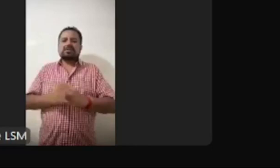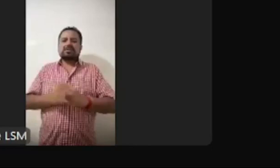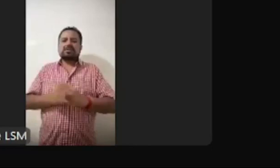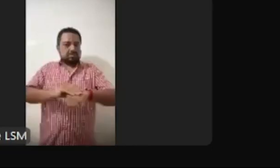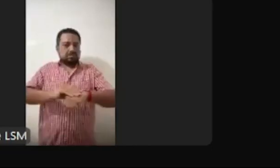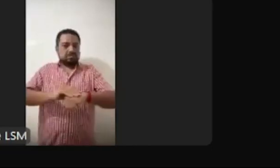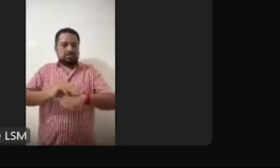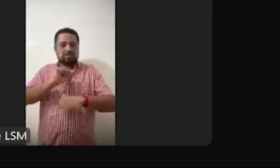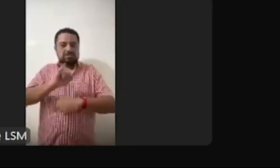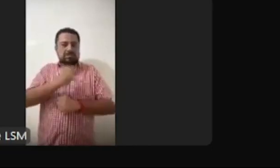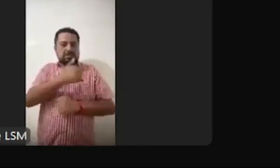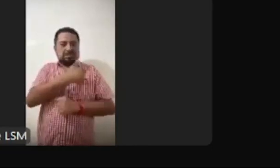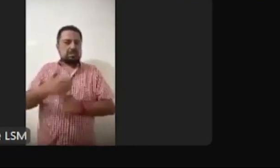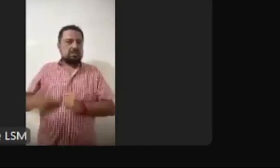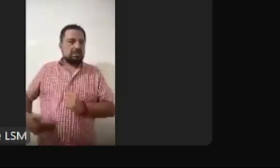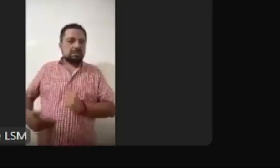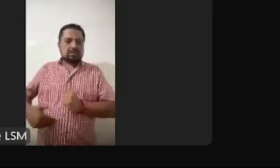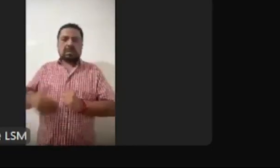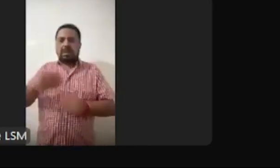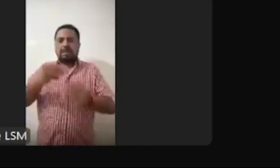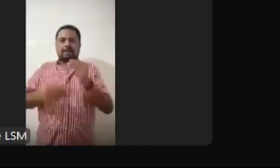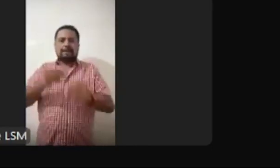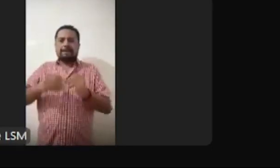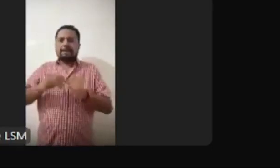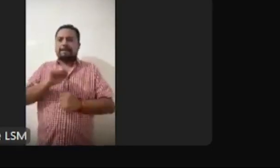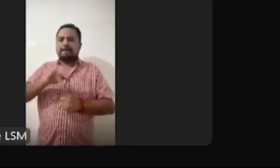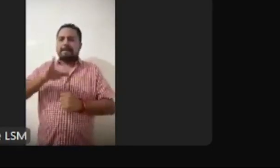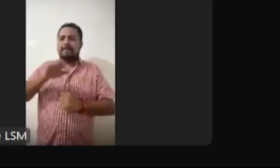magistrada presidenta, magistrado José Inés Betancur Salgado.